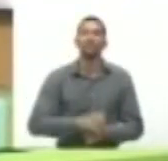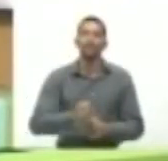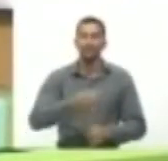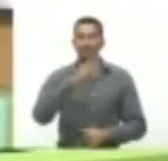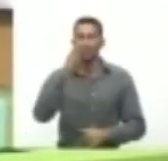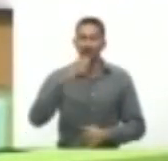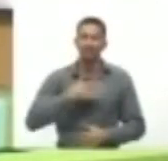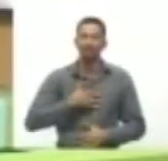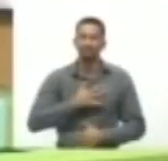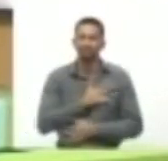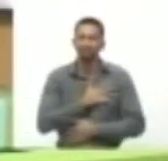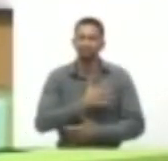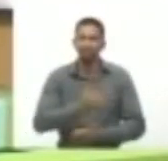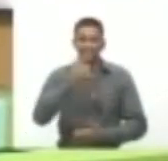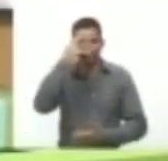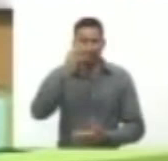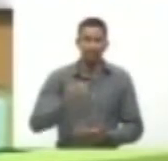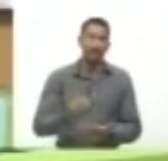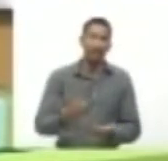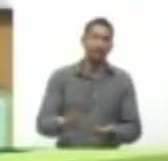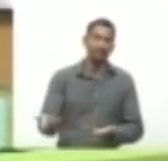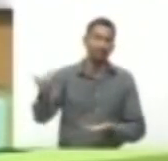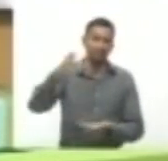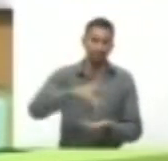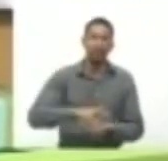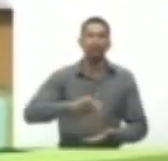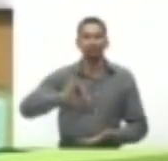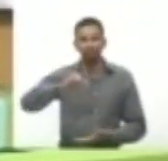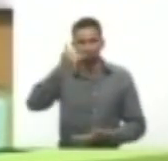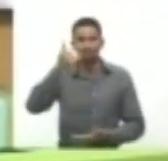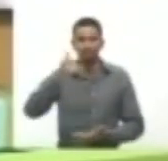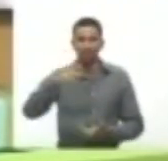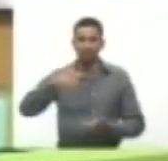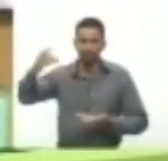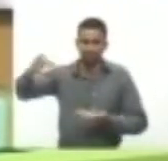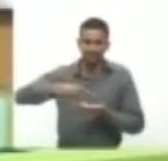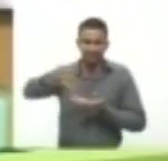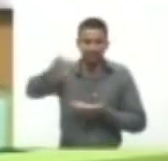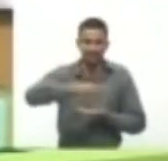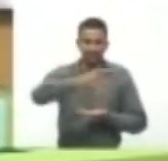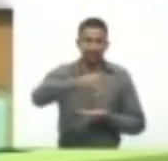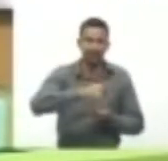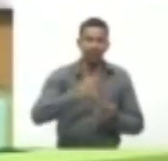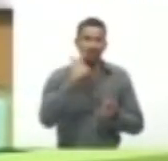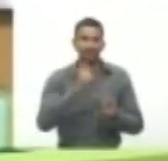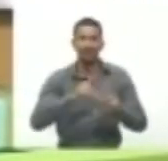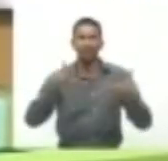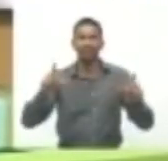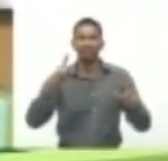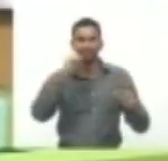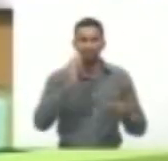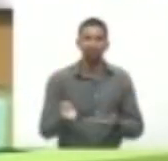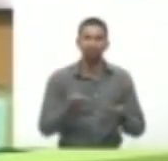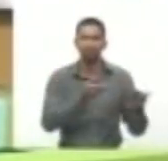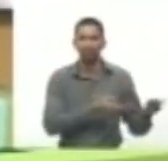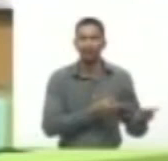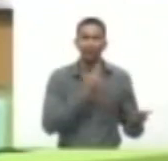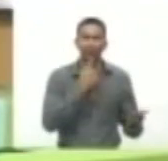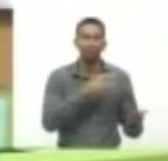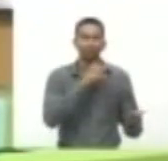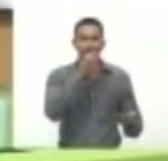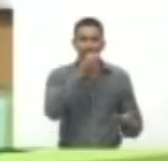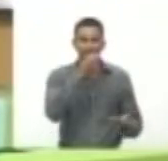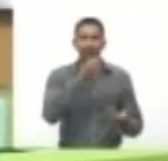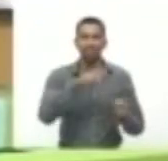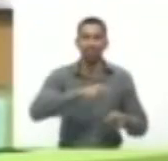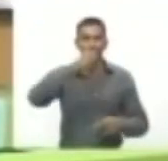esperar con los brazos abiertos. Claro que sí, usted también puede mandar nuestros mensajes a través de nuestro canal aliado como www.lasnoticias.co y